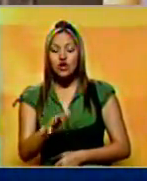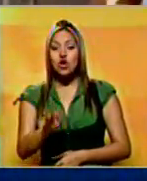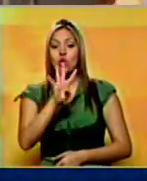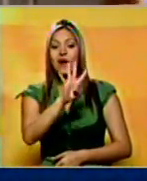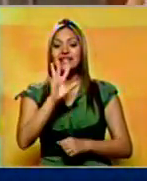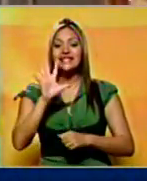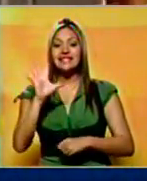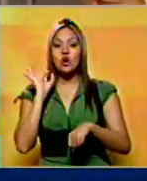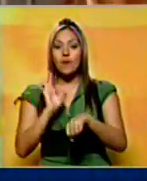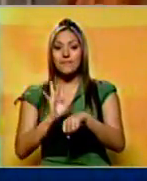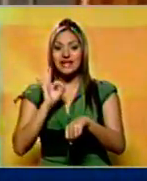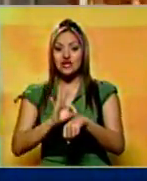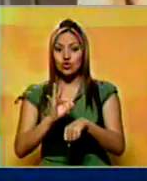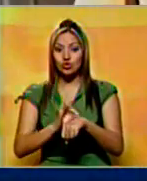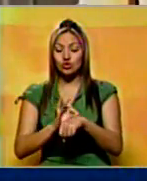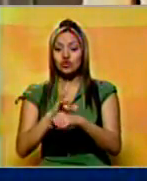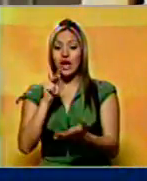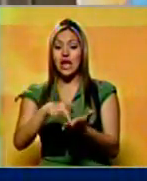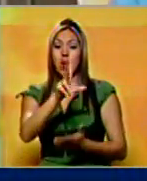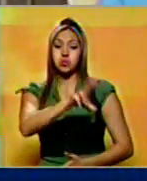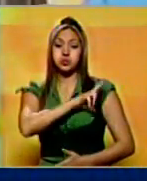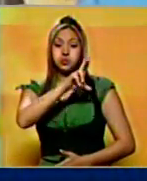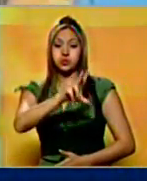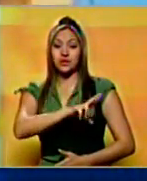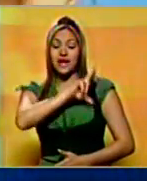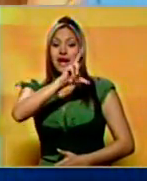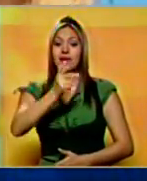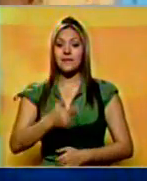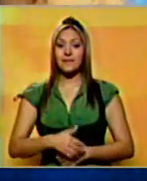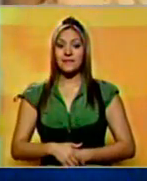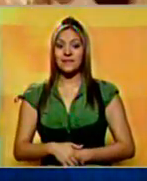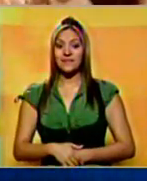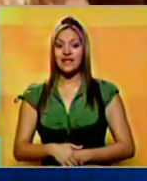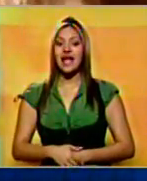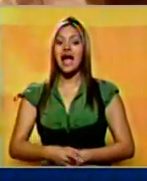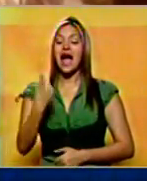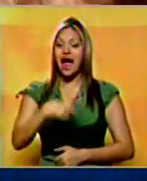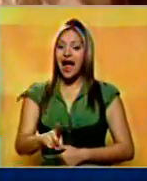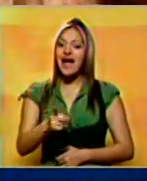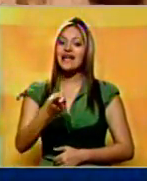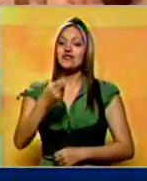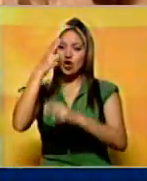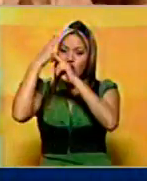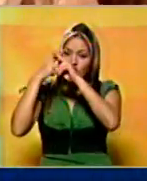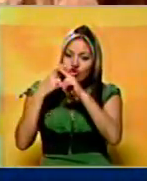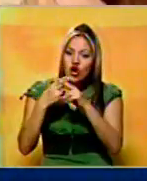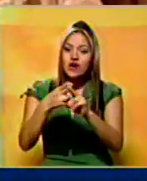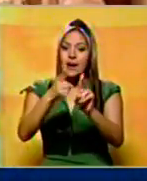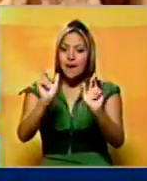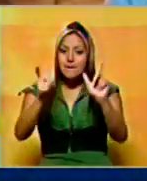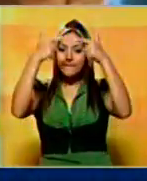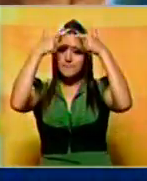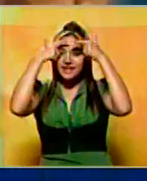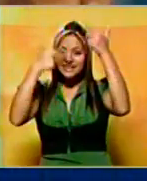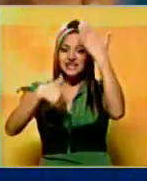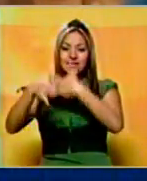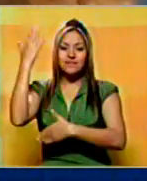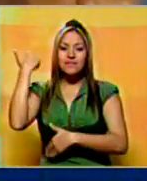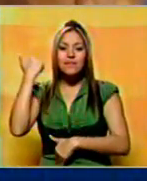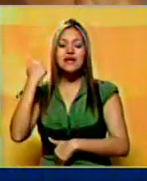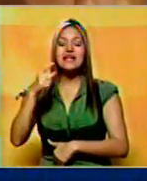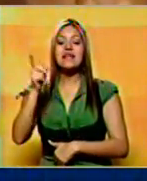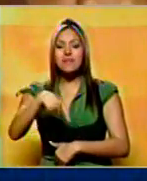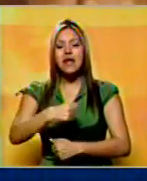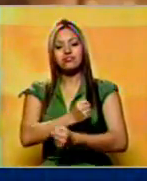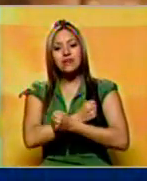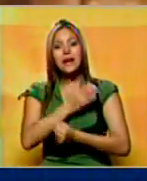45 minutos en la capilla real del Palacio de St. James, como un emotivo homenaje al príncipe William y a su difunta y